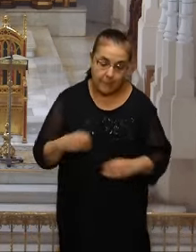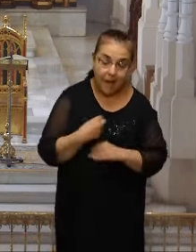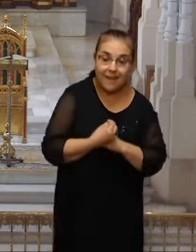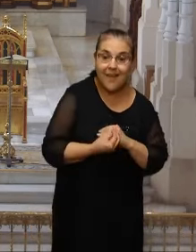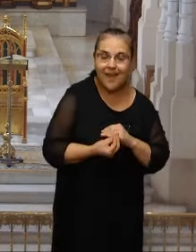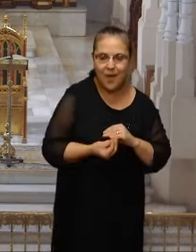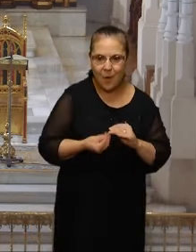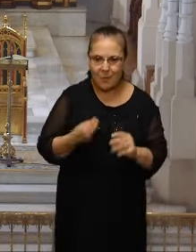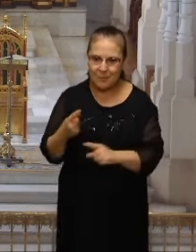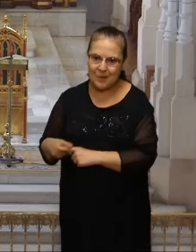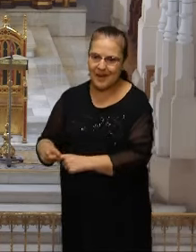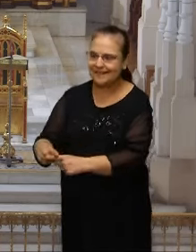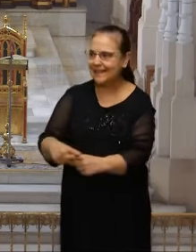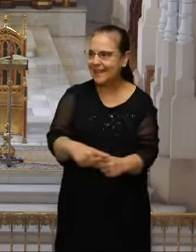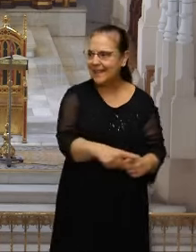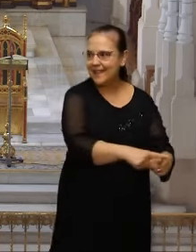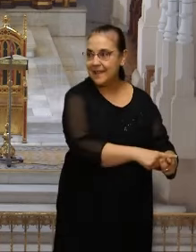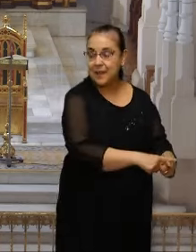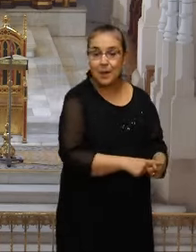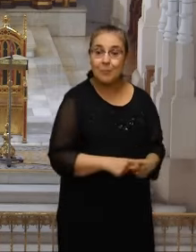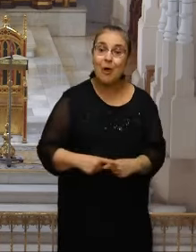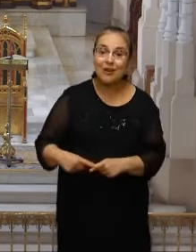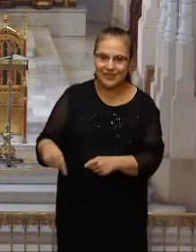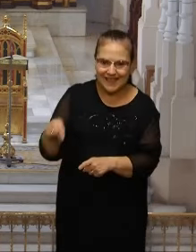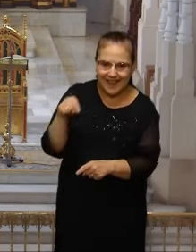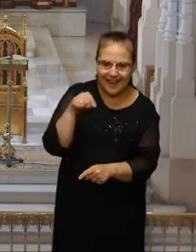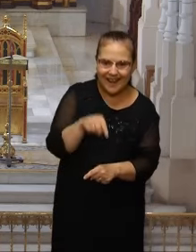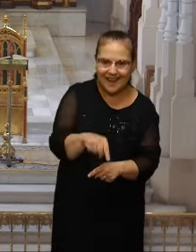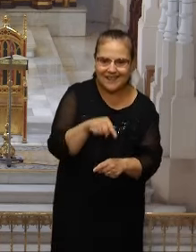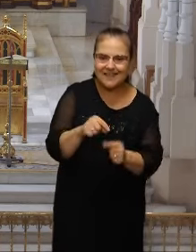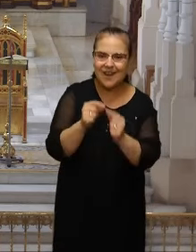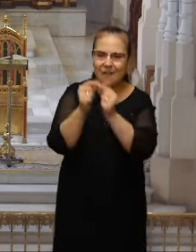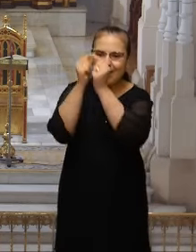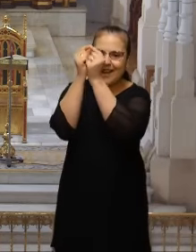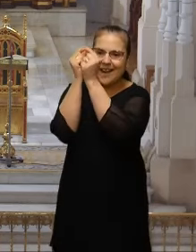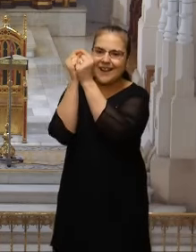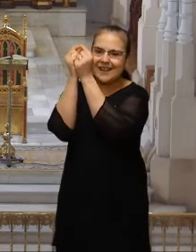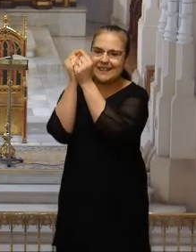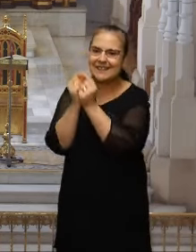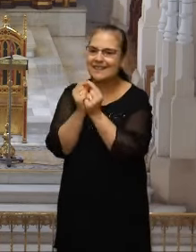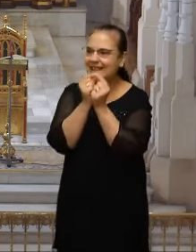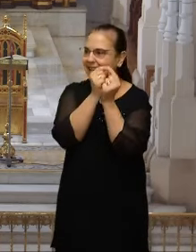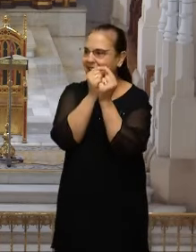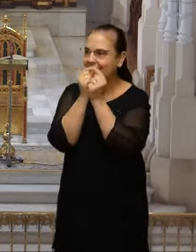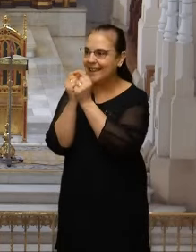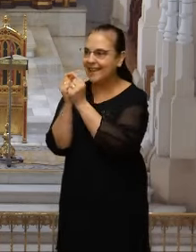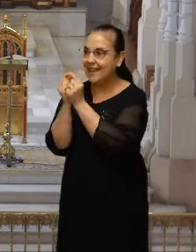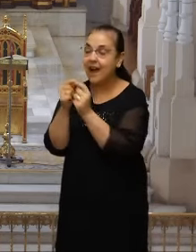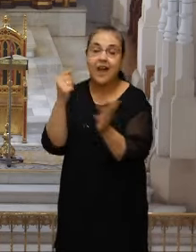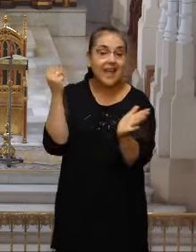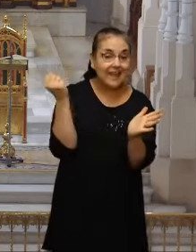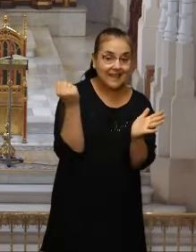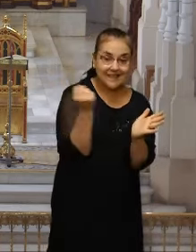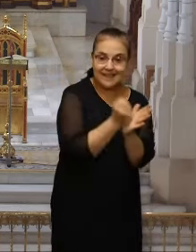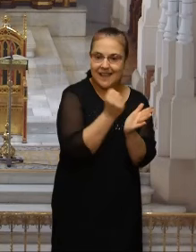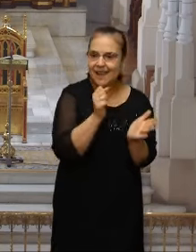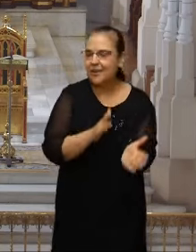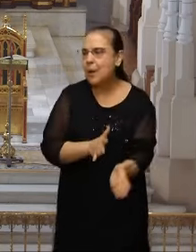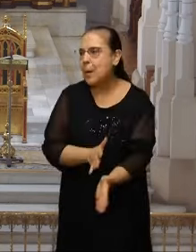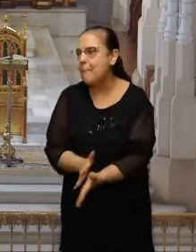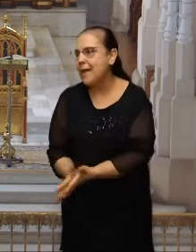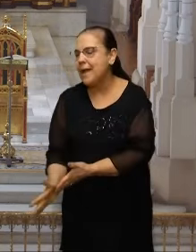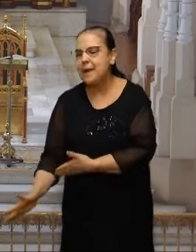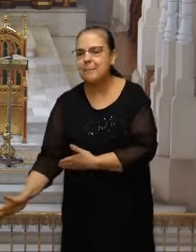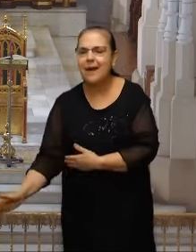el pan que compartimos en esta eucaristía es